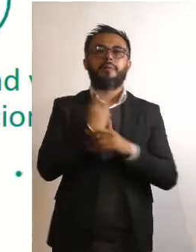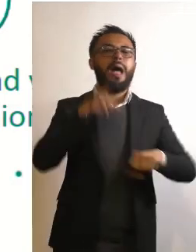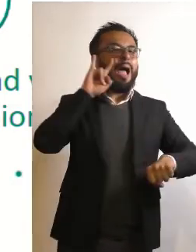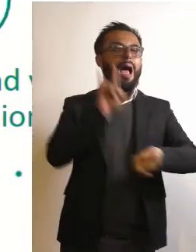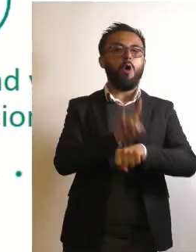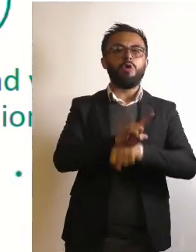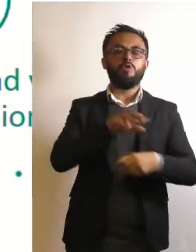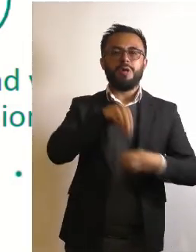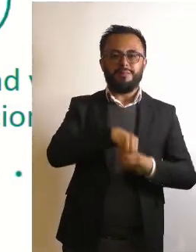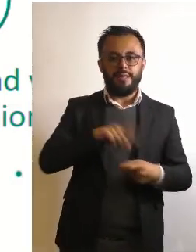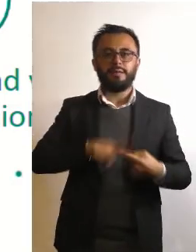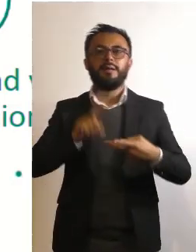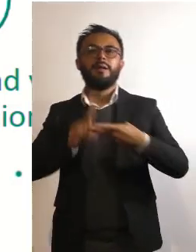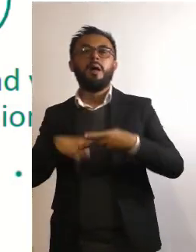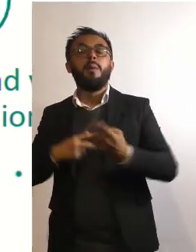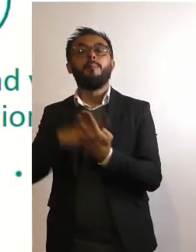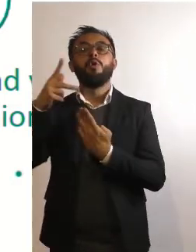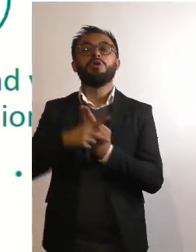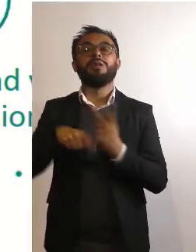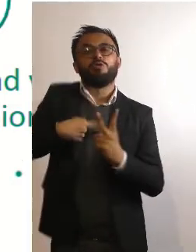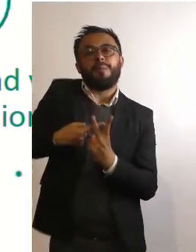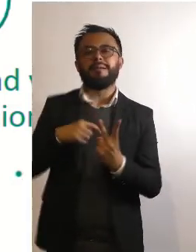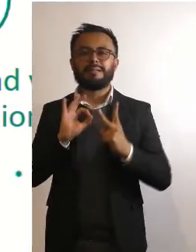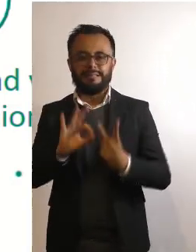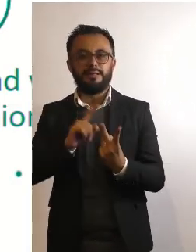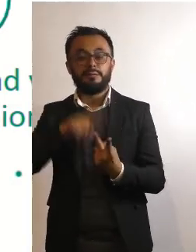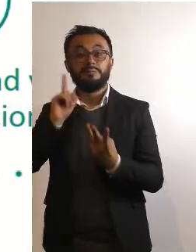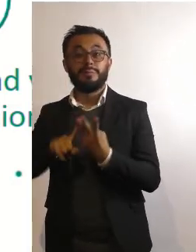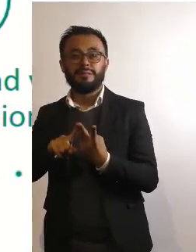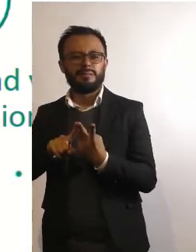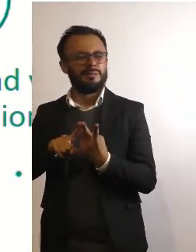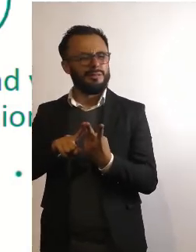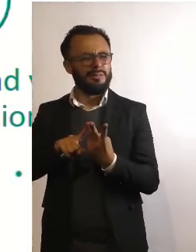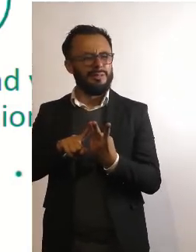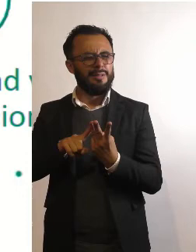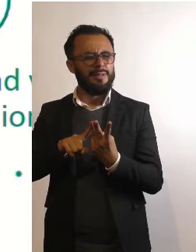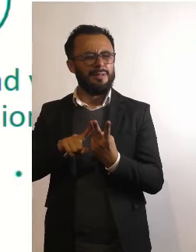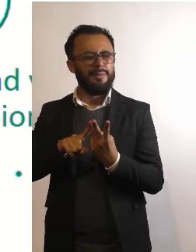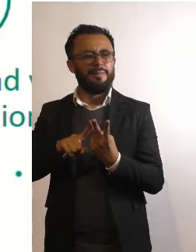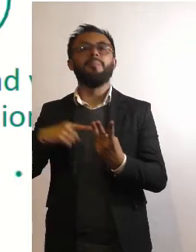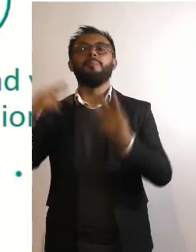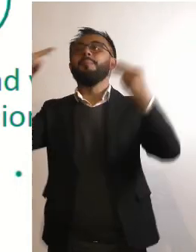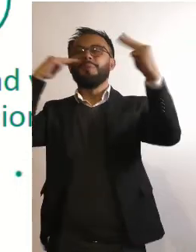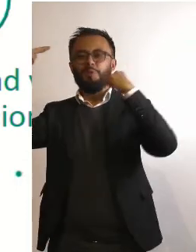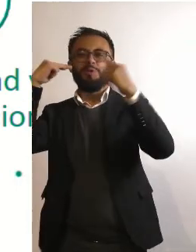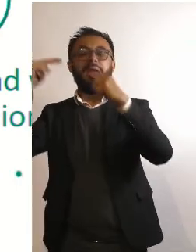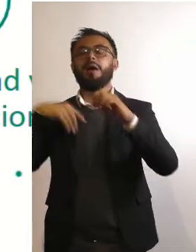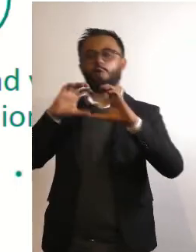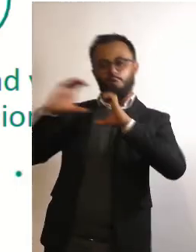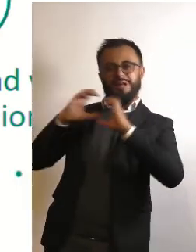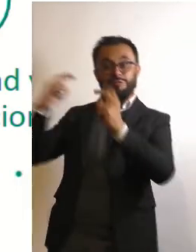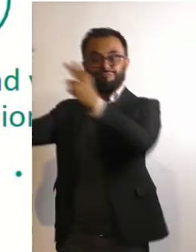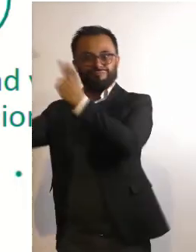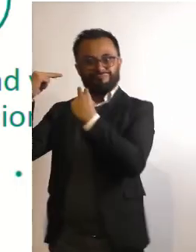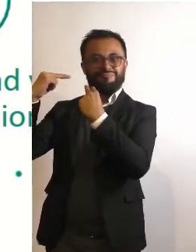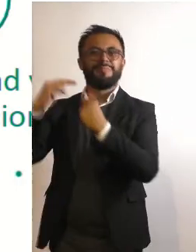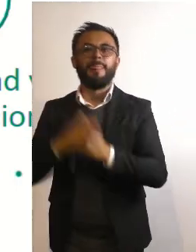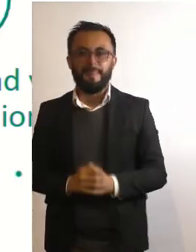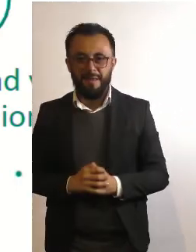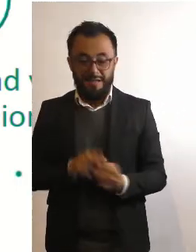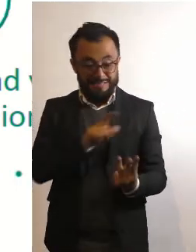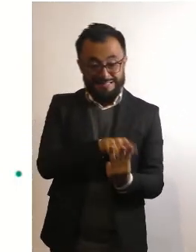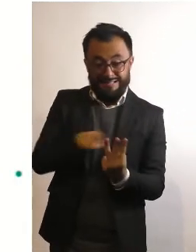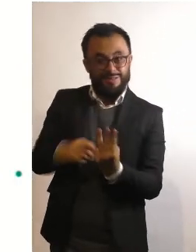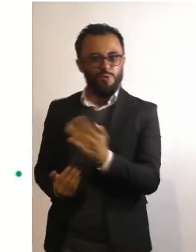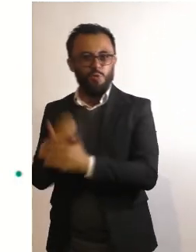y comunicaciones, para tener un mejor y eficiente relacionamiento de